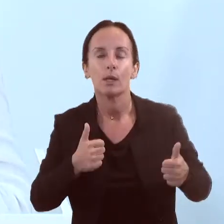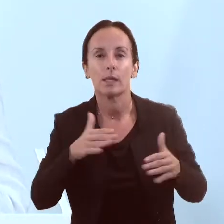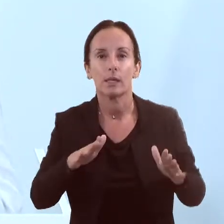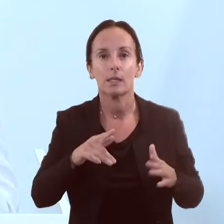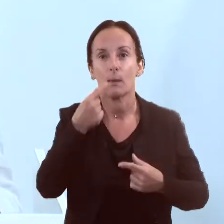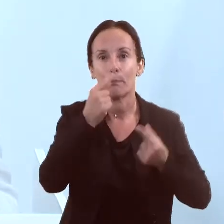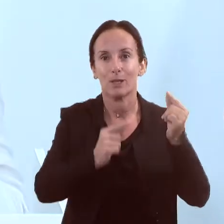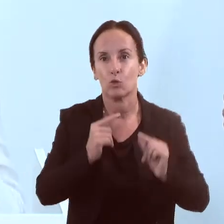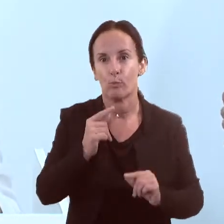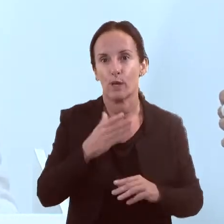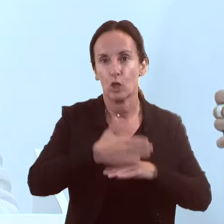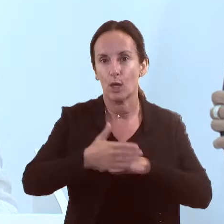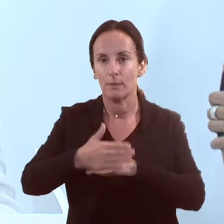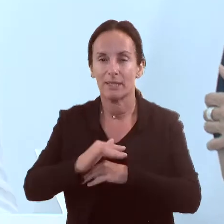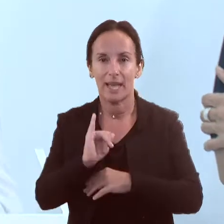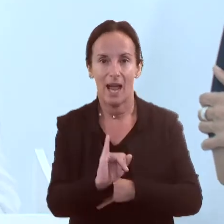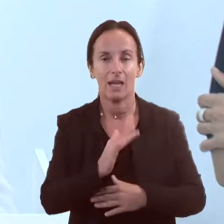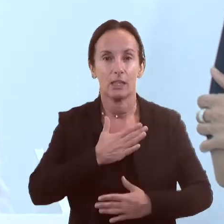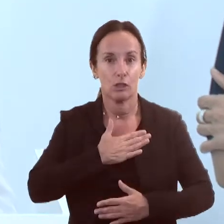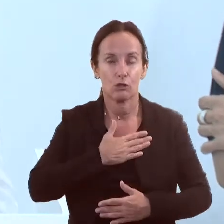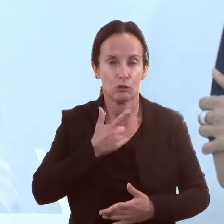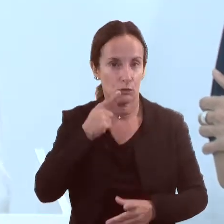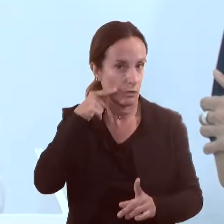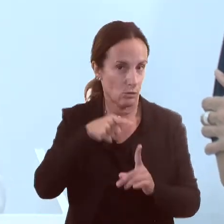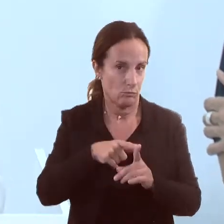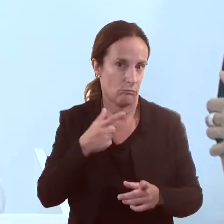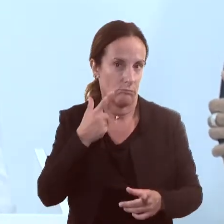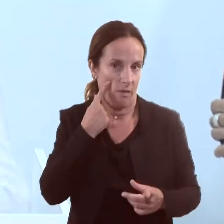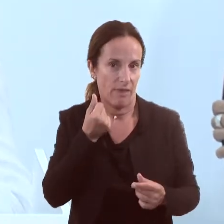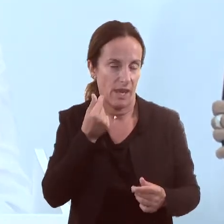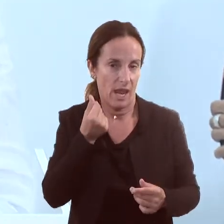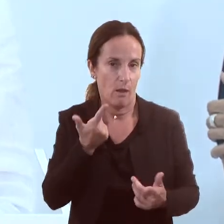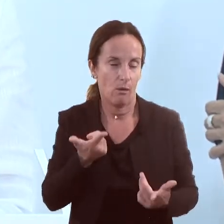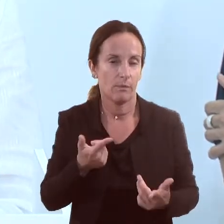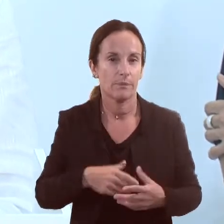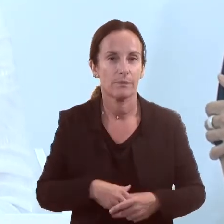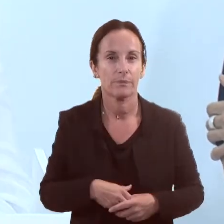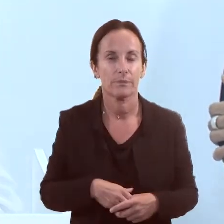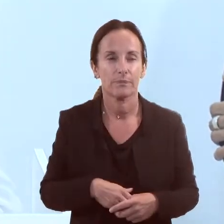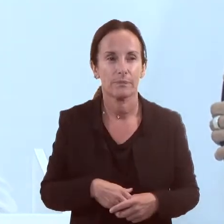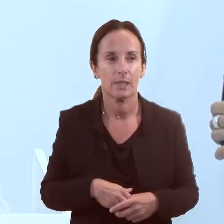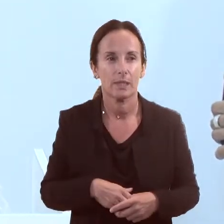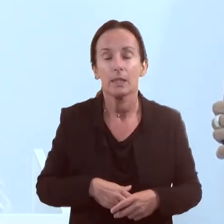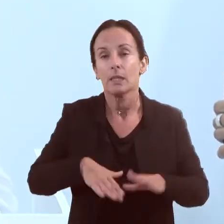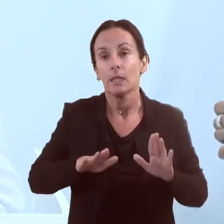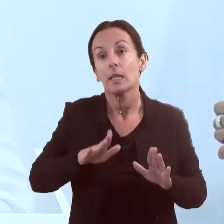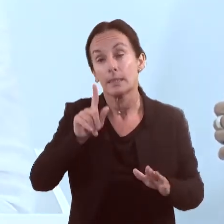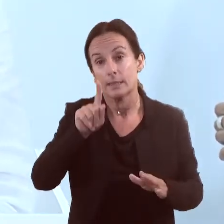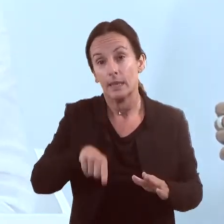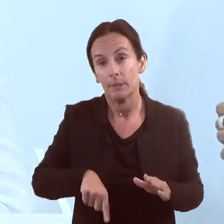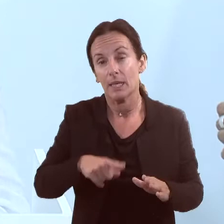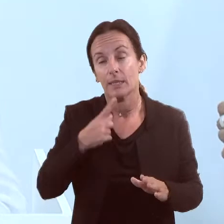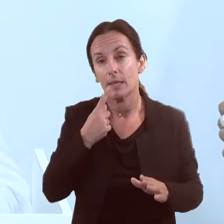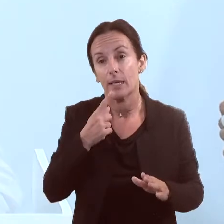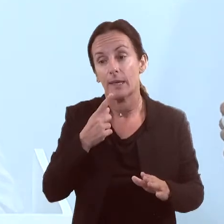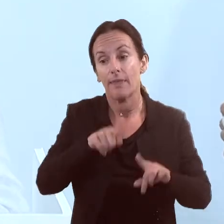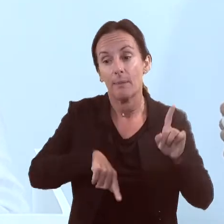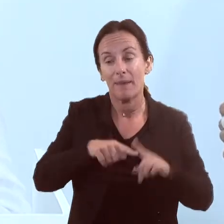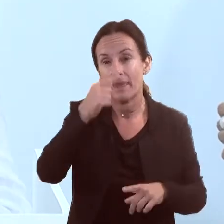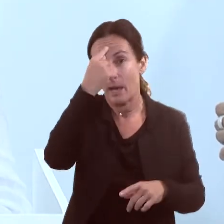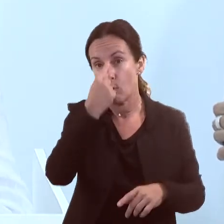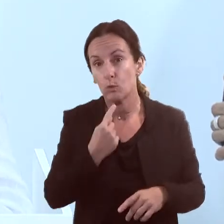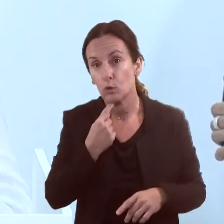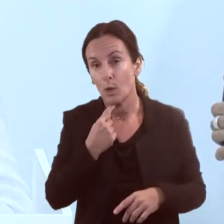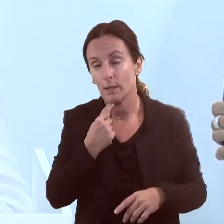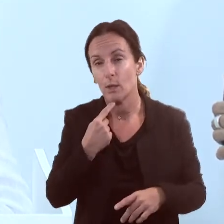límites presupuestarios y nosotros trabajaremos dentro de esos límites. Por otra parte, en alguno de los casos con los que vamos a trabajar,